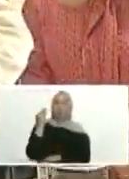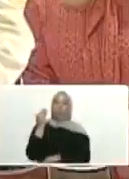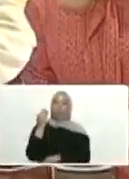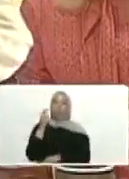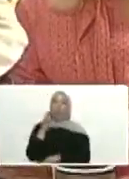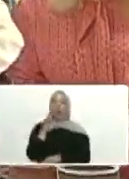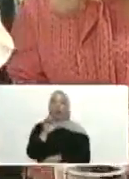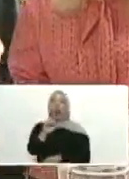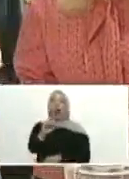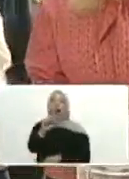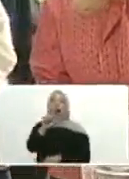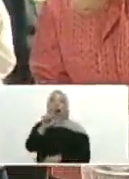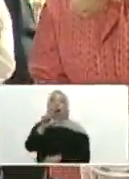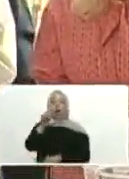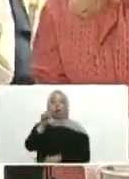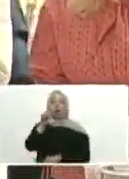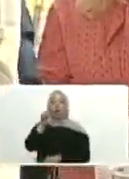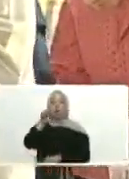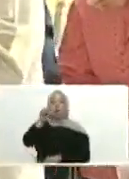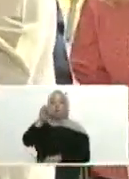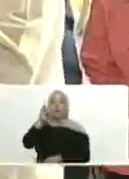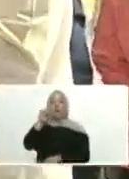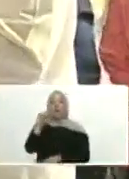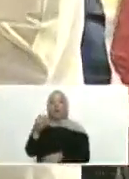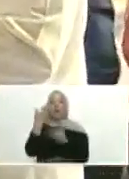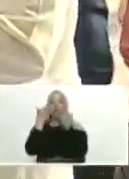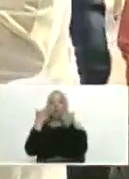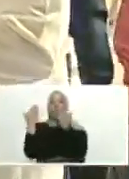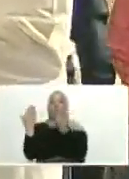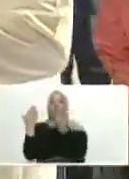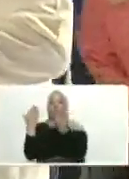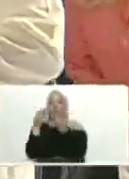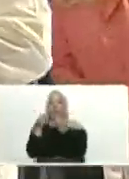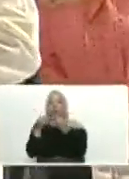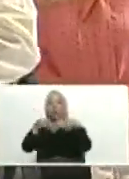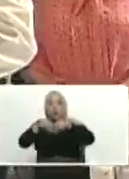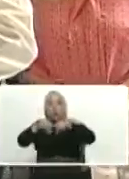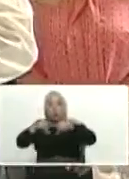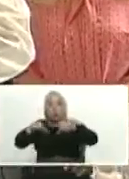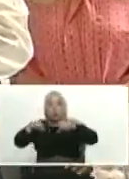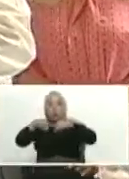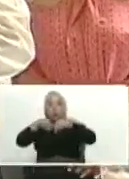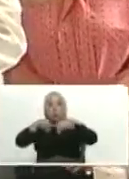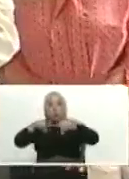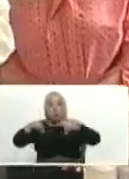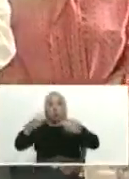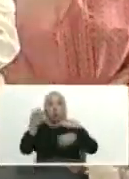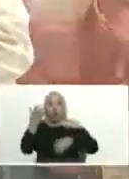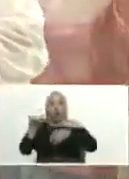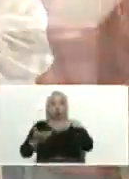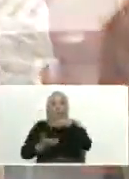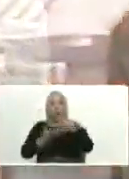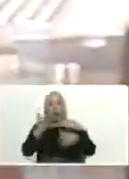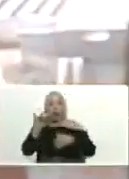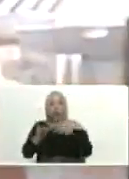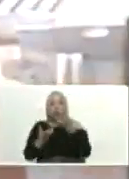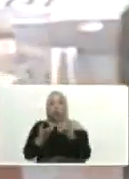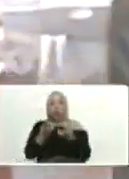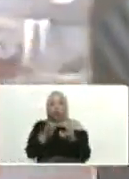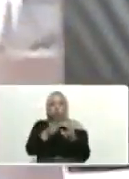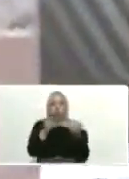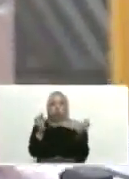alúmina grado metalúrgico alúmina fresquita mire fresquita Aquí está recién salida del horno recién sacada